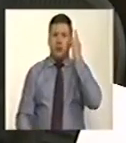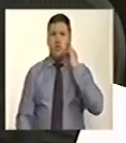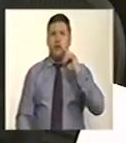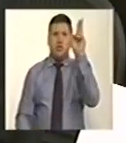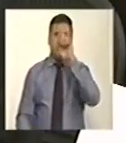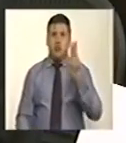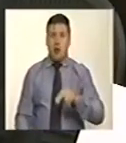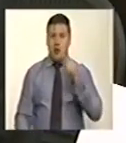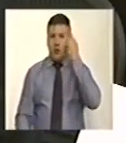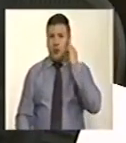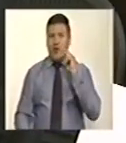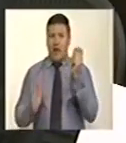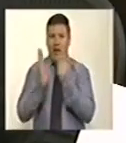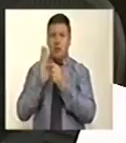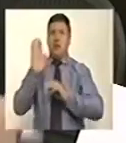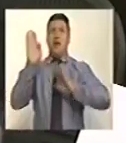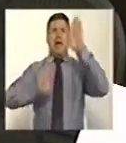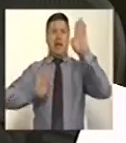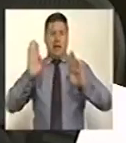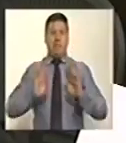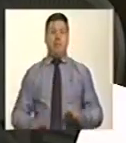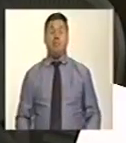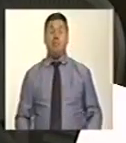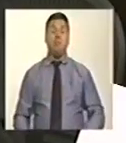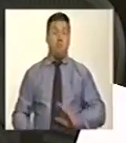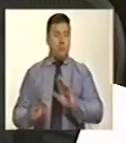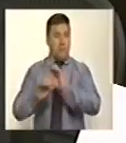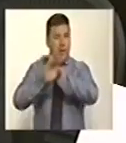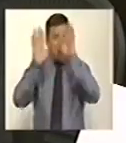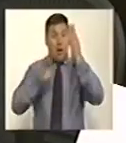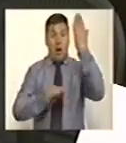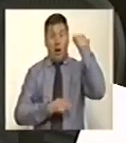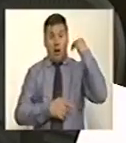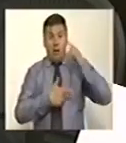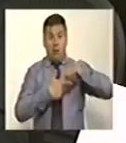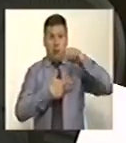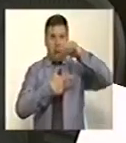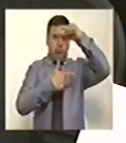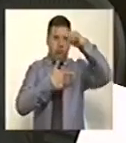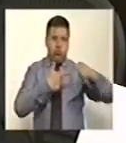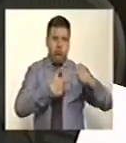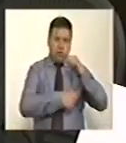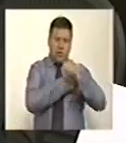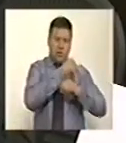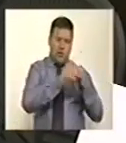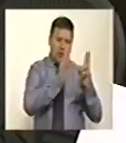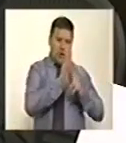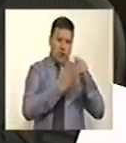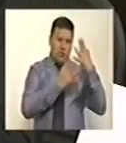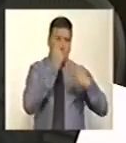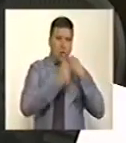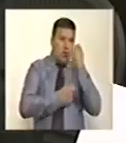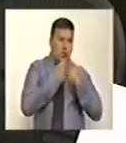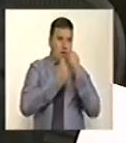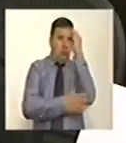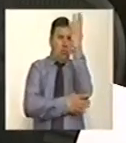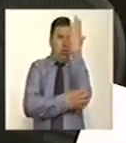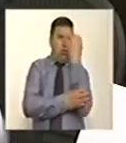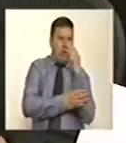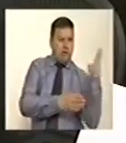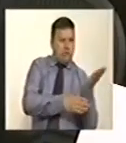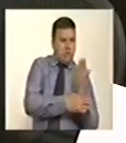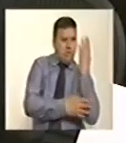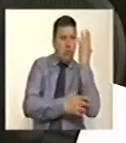útiles. Los cultivos de droga habían bajado en Colombia sustancialmente hasta el año 2012. Y